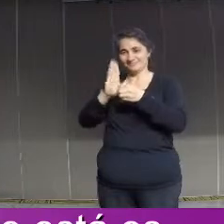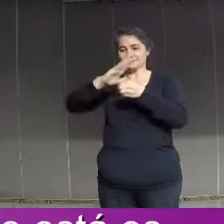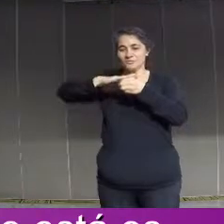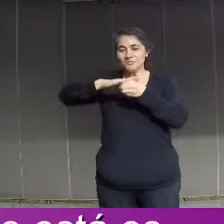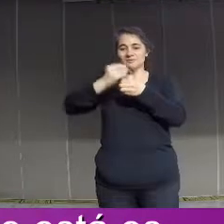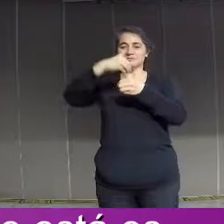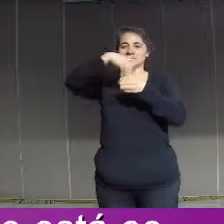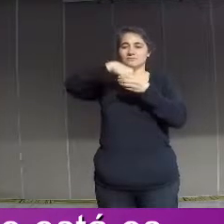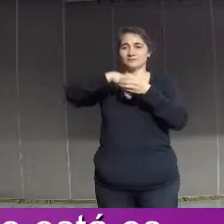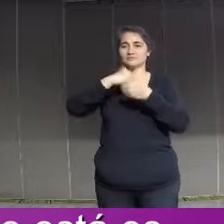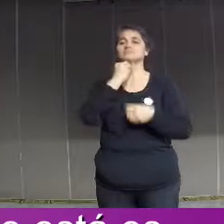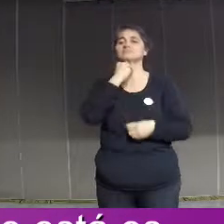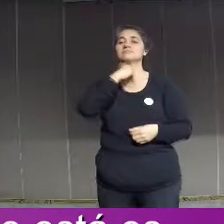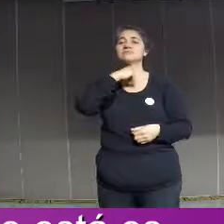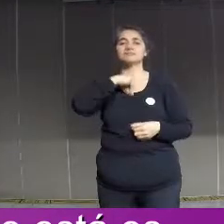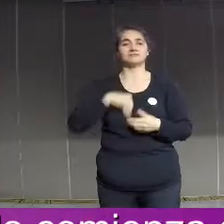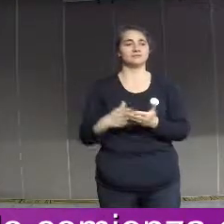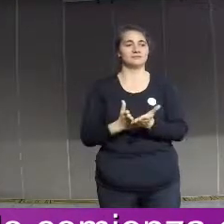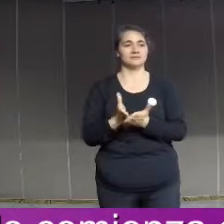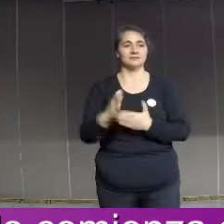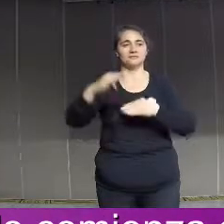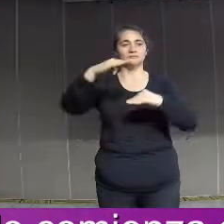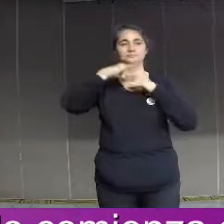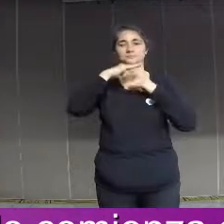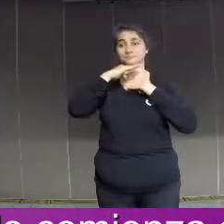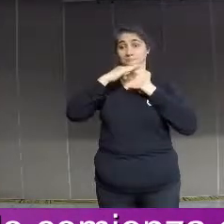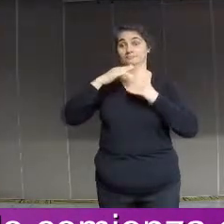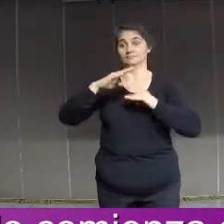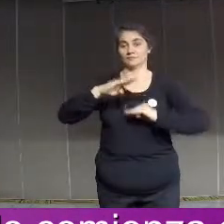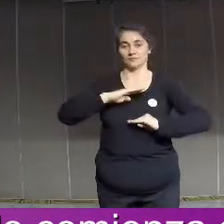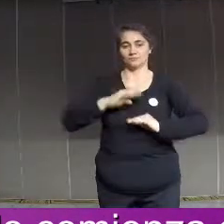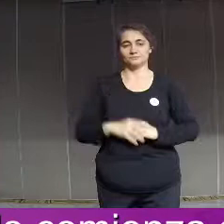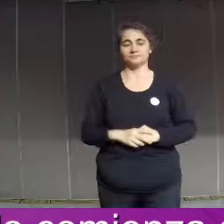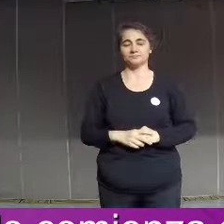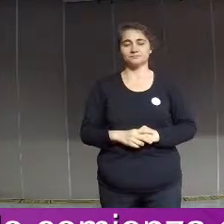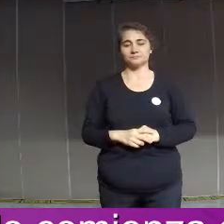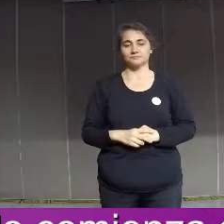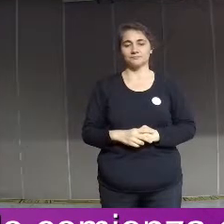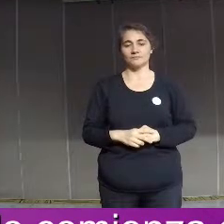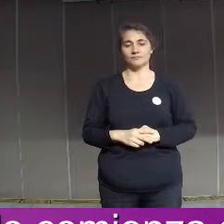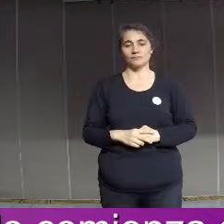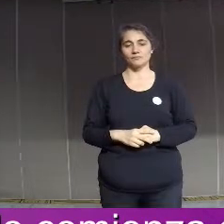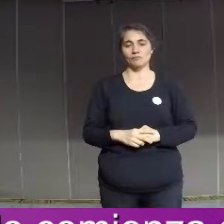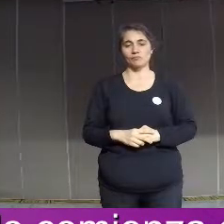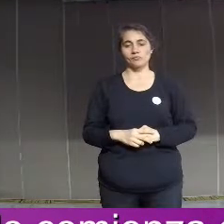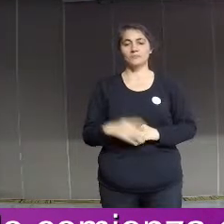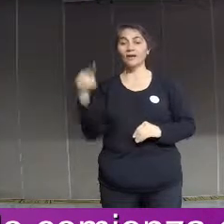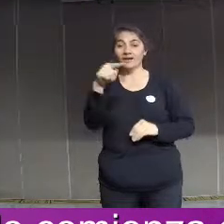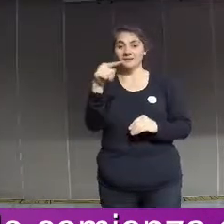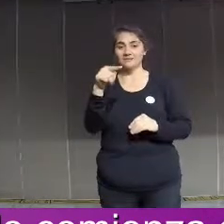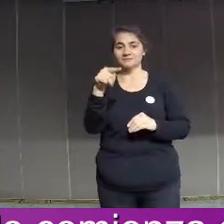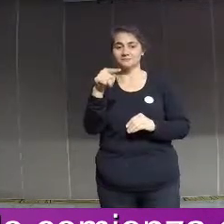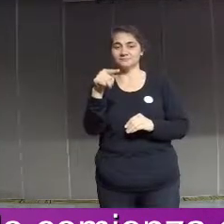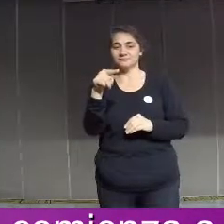por faringe. ¿Está bien? Mostralo en la anterior donde podés ver. La otra. Espera. Ahí está.